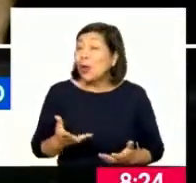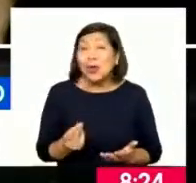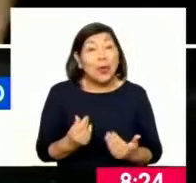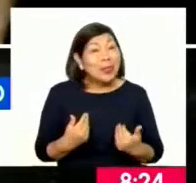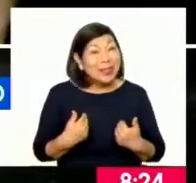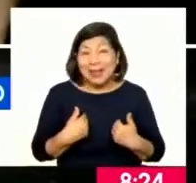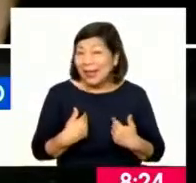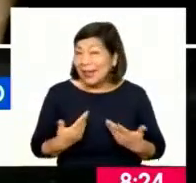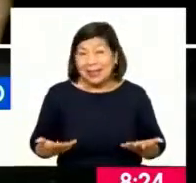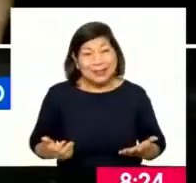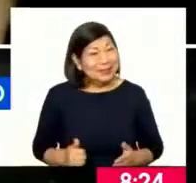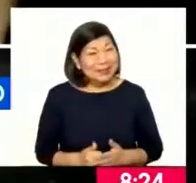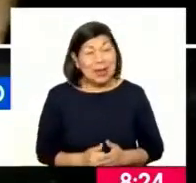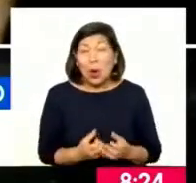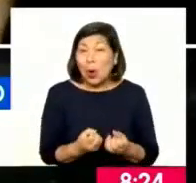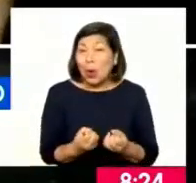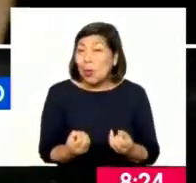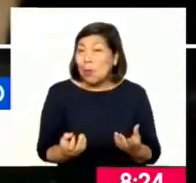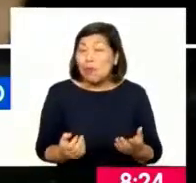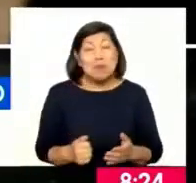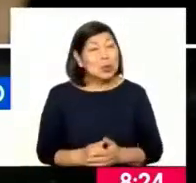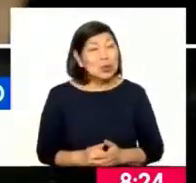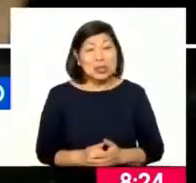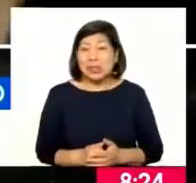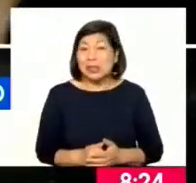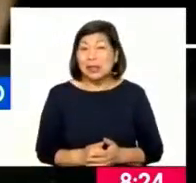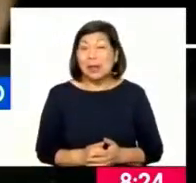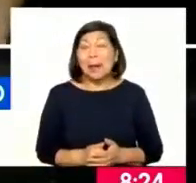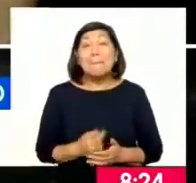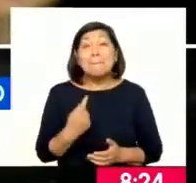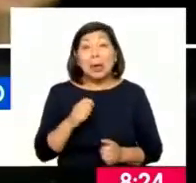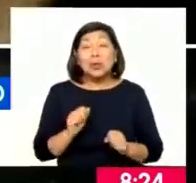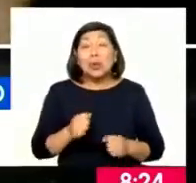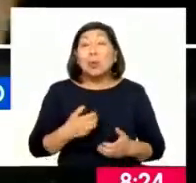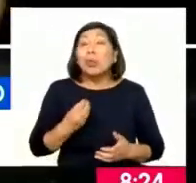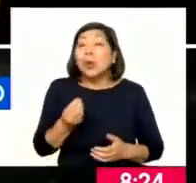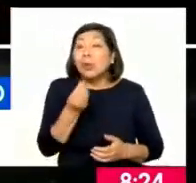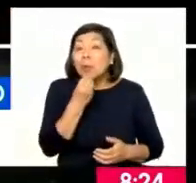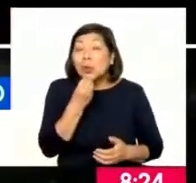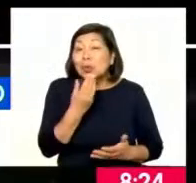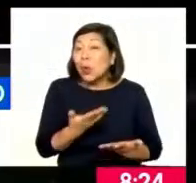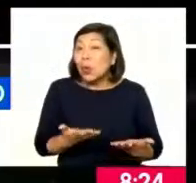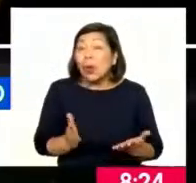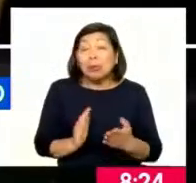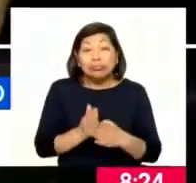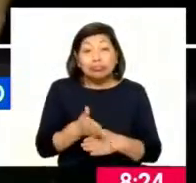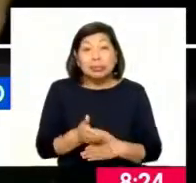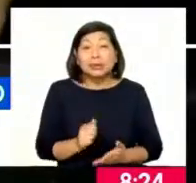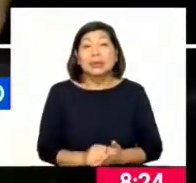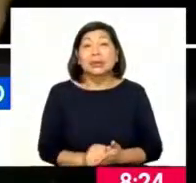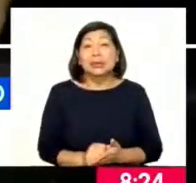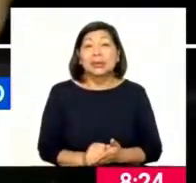tenían en muchas ocasiones los recursos para poder alimentarse. Muchos de ellos acudían